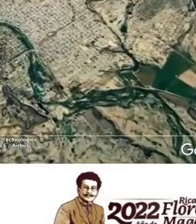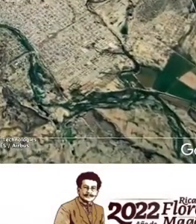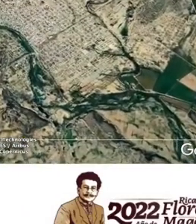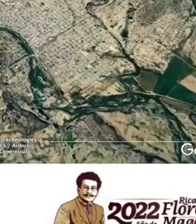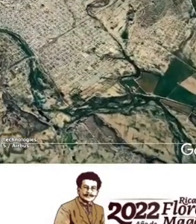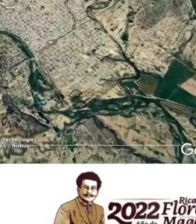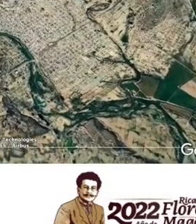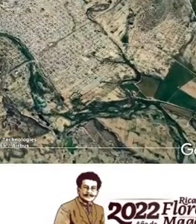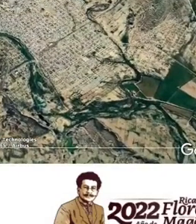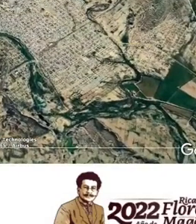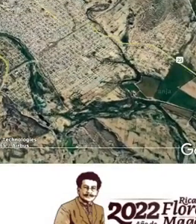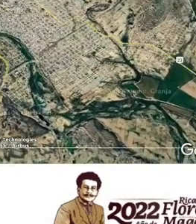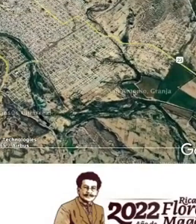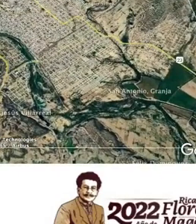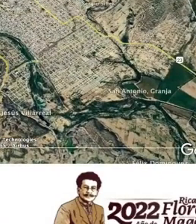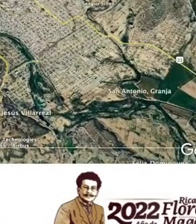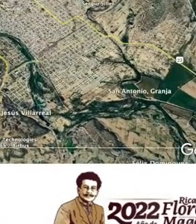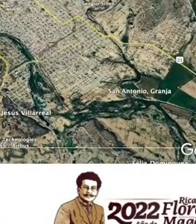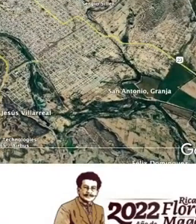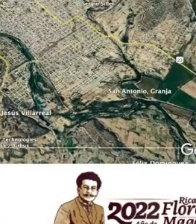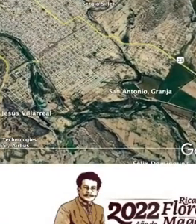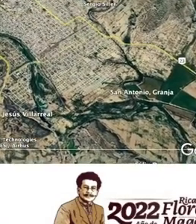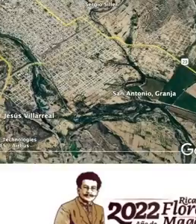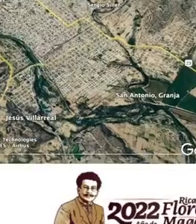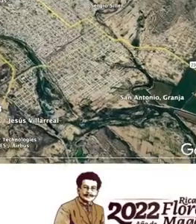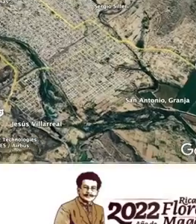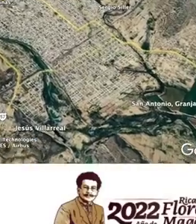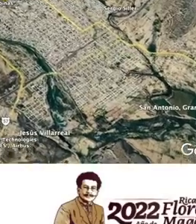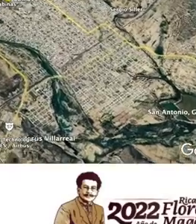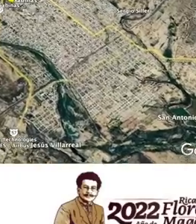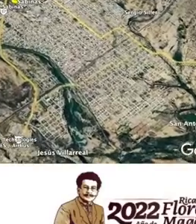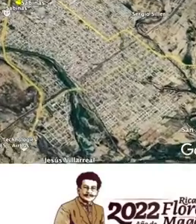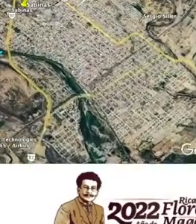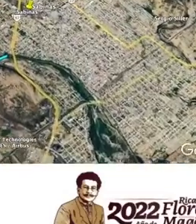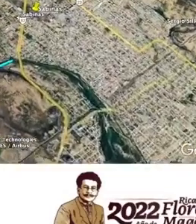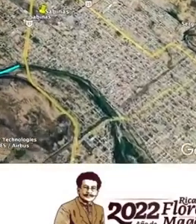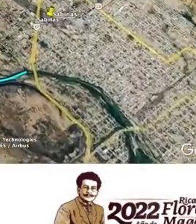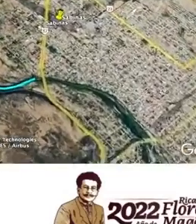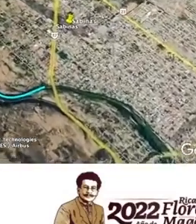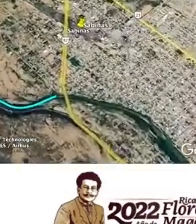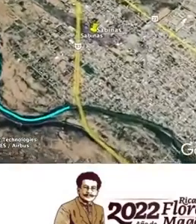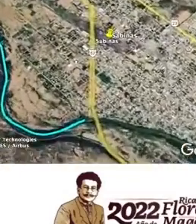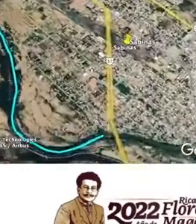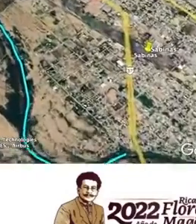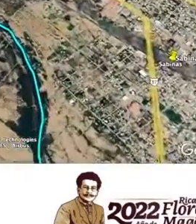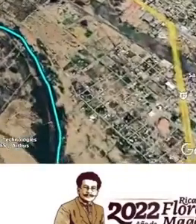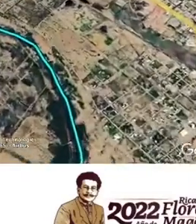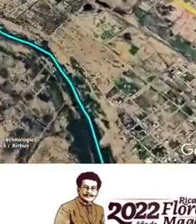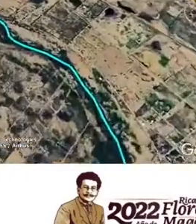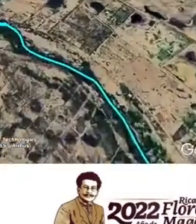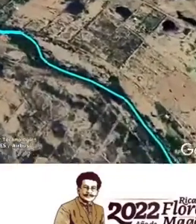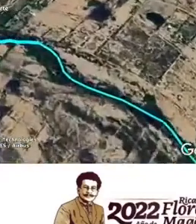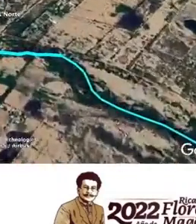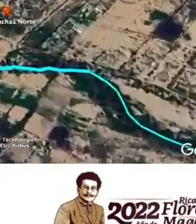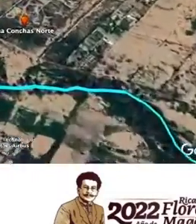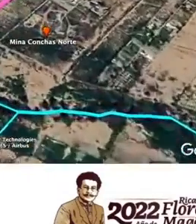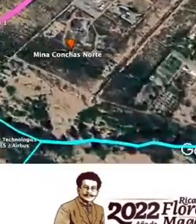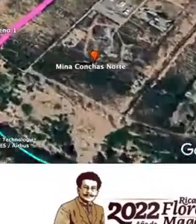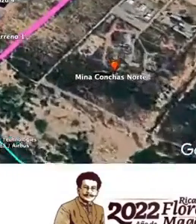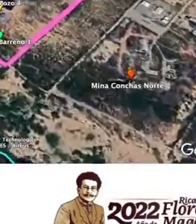especializado en búsqueda y rescate. Como lo mencionamos el día de hoy y para reforzar, estamos